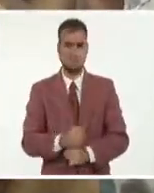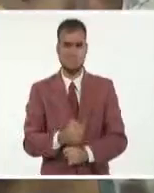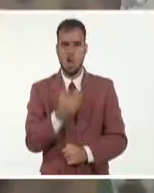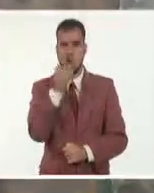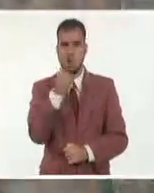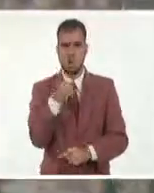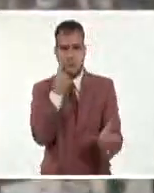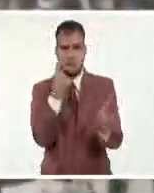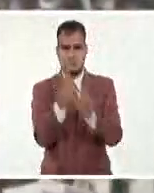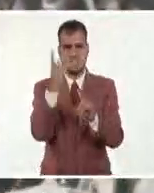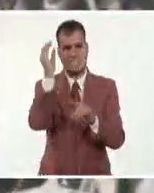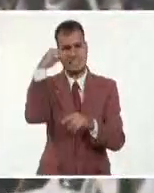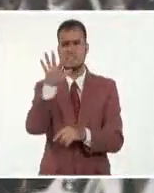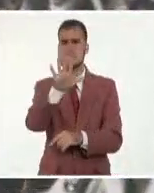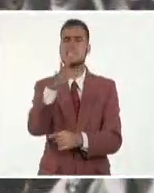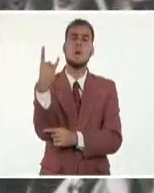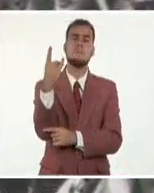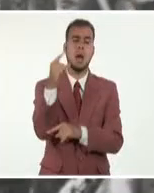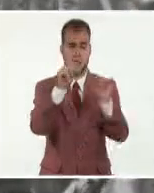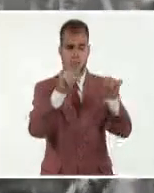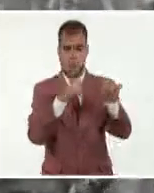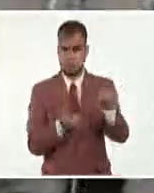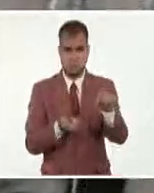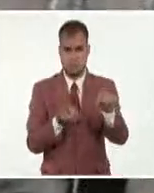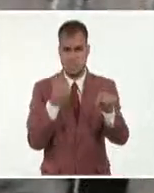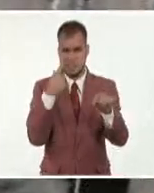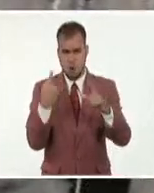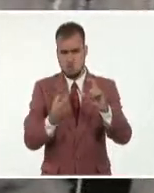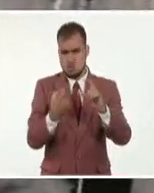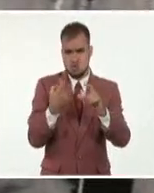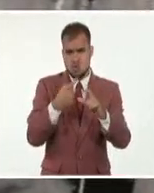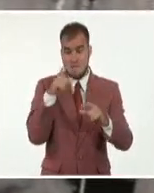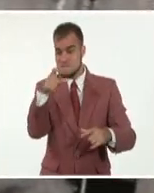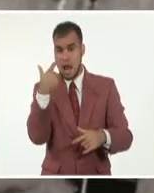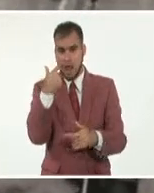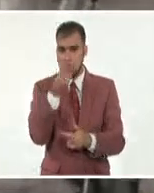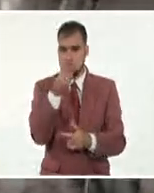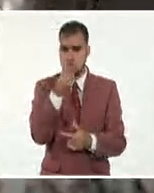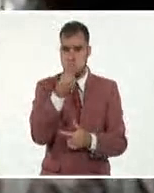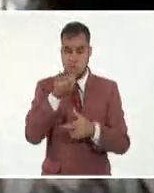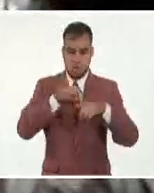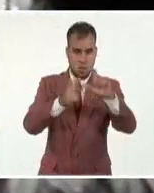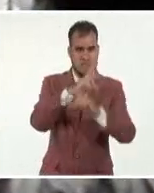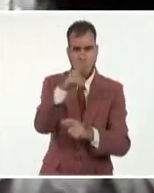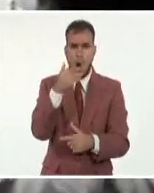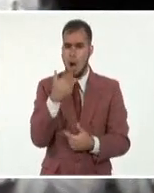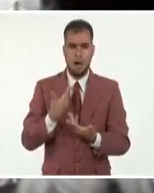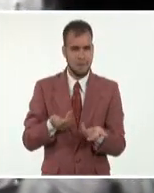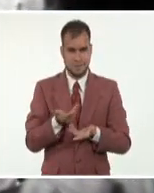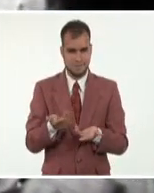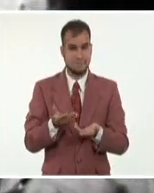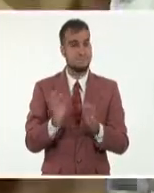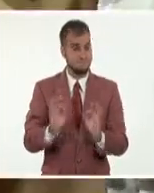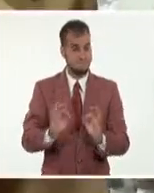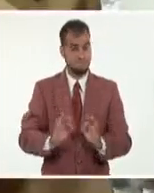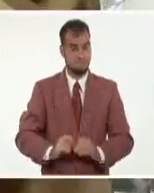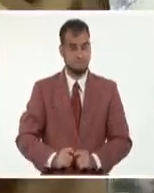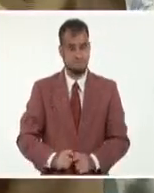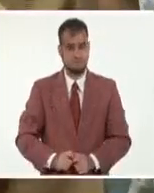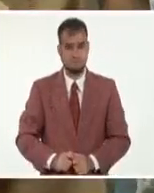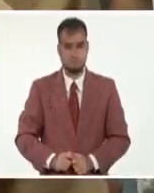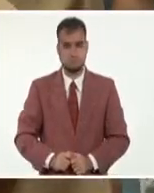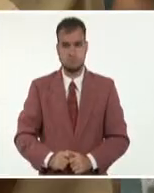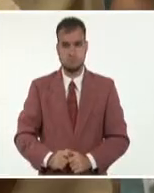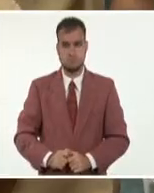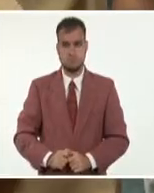Cinco Palmas, las batallas compartidas en la lucha final por la independencia de Cuba y el triunfo de la revolución.